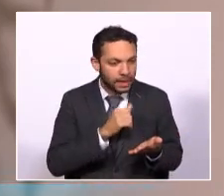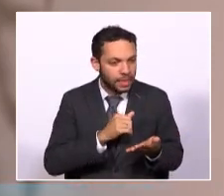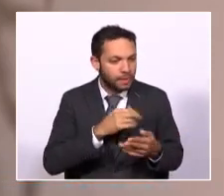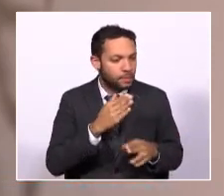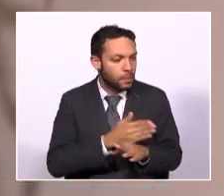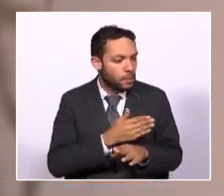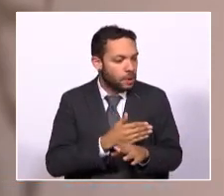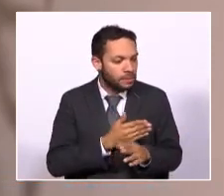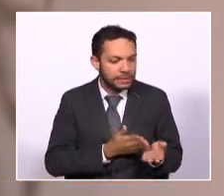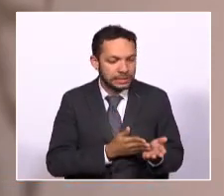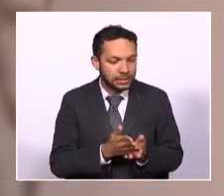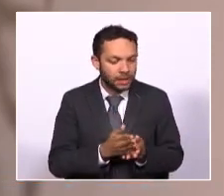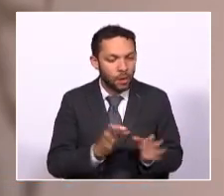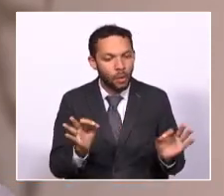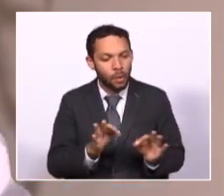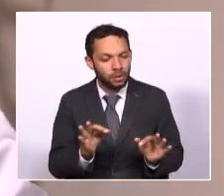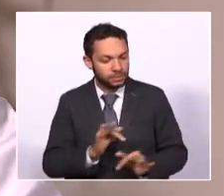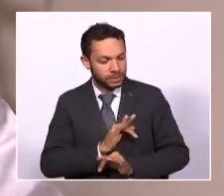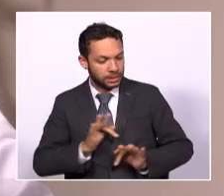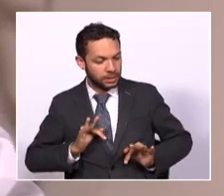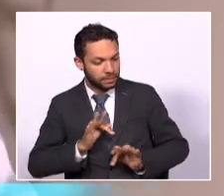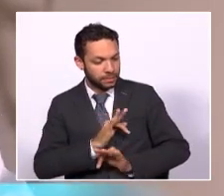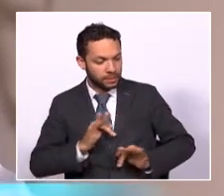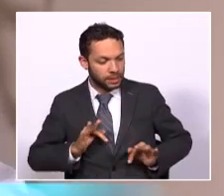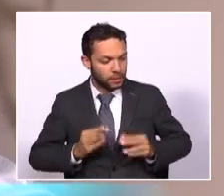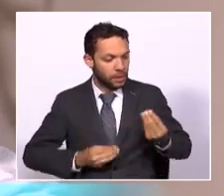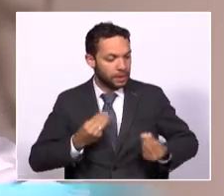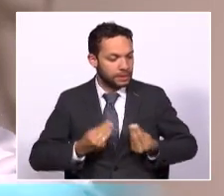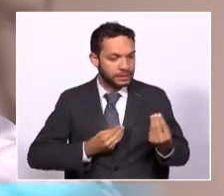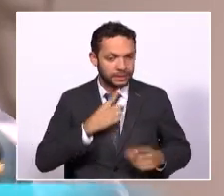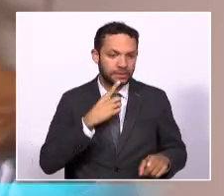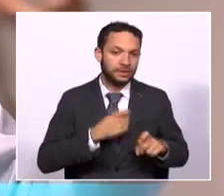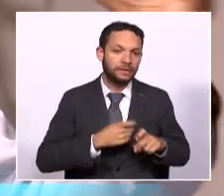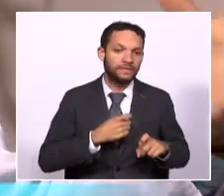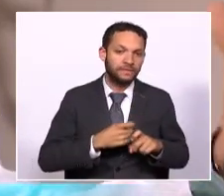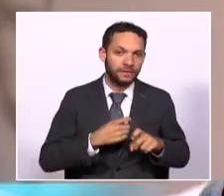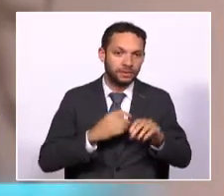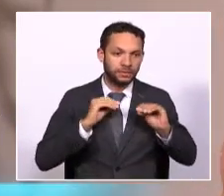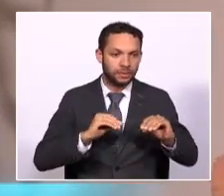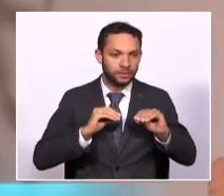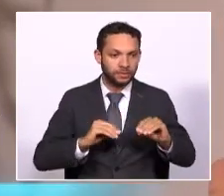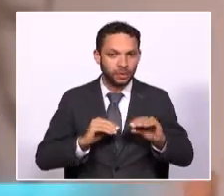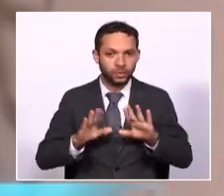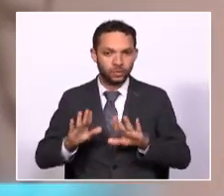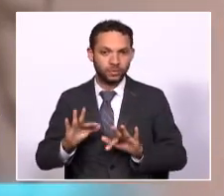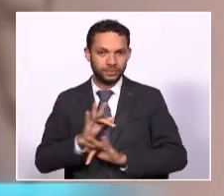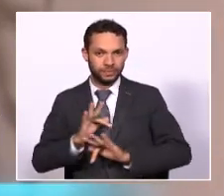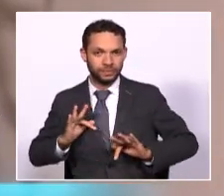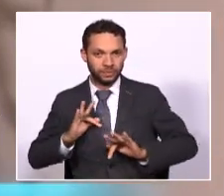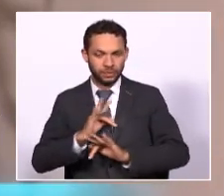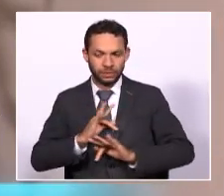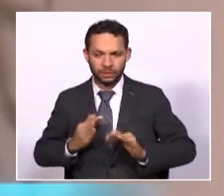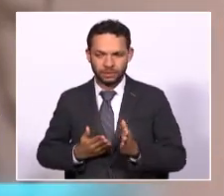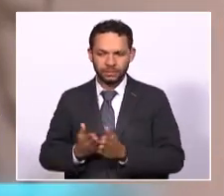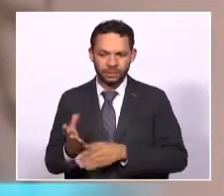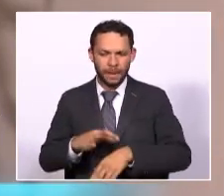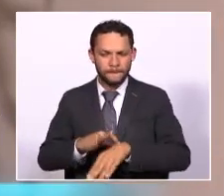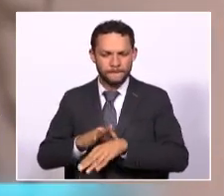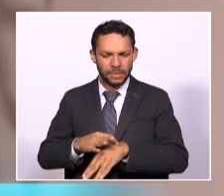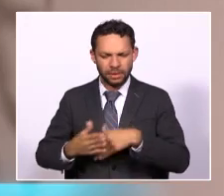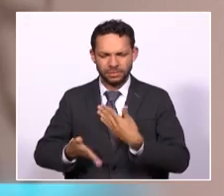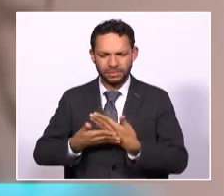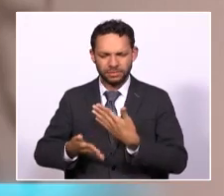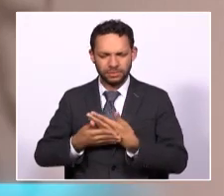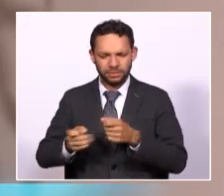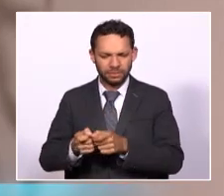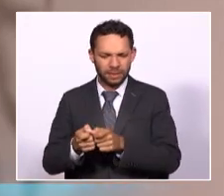tiene tratamiento, cuando realmente el aspecto terapéutico médico es muy amplio.